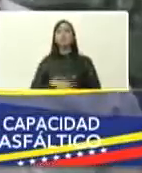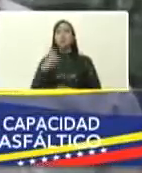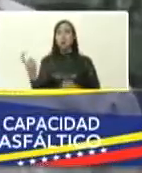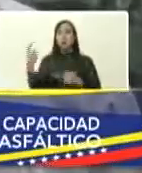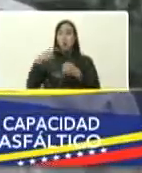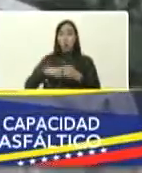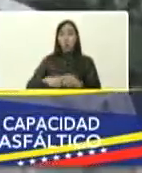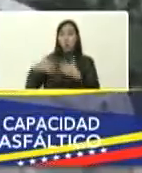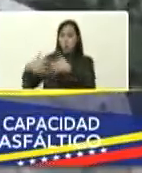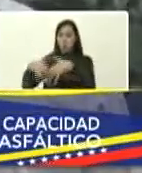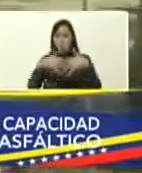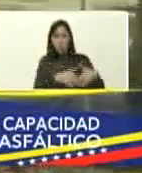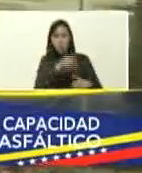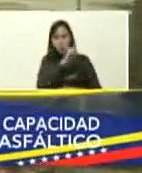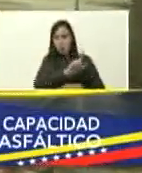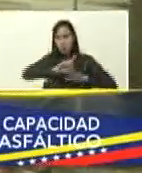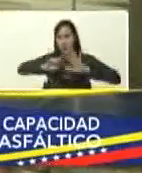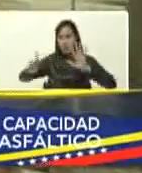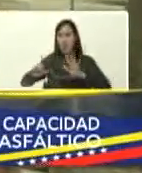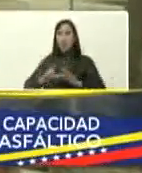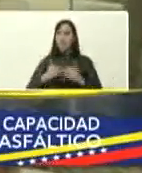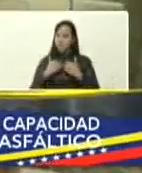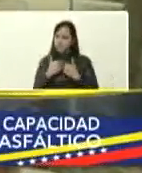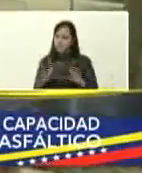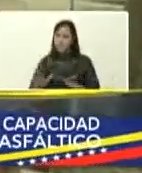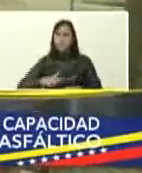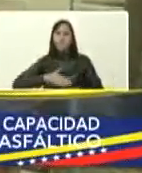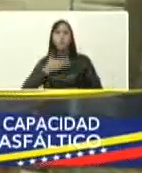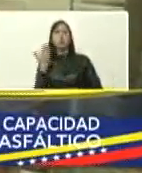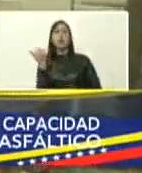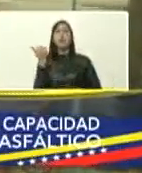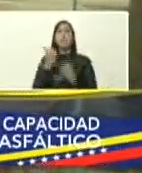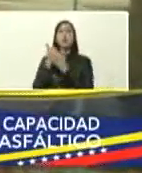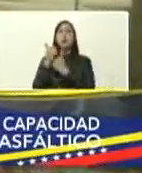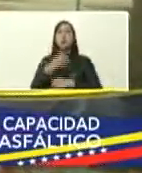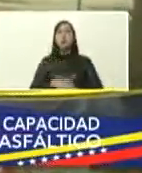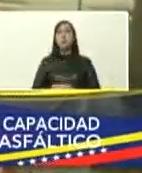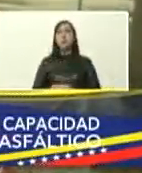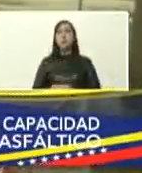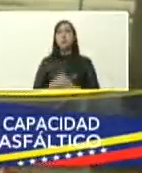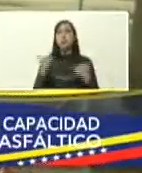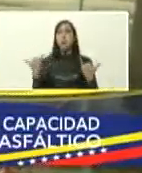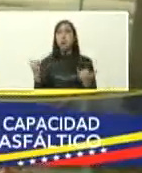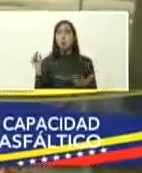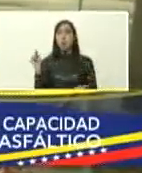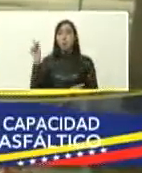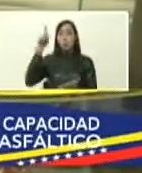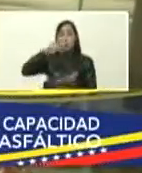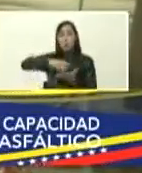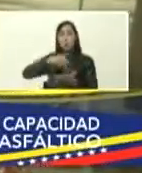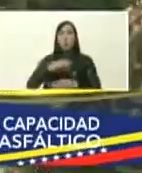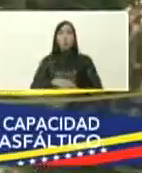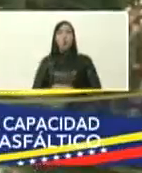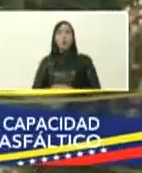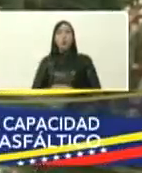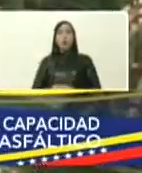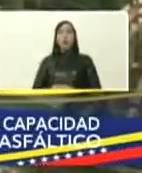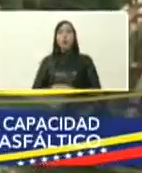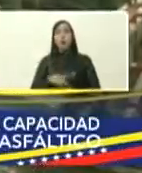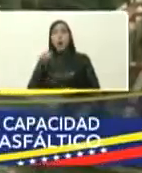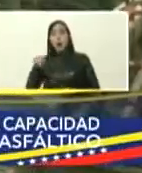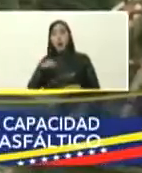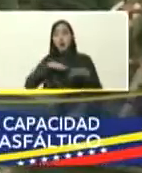16 motores de la economía para su reactivación. En esta oportunidad nos encontramos en la zona industrial de Tinaquillo, llamada